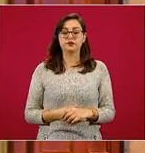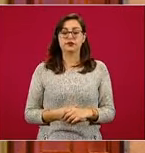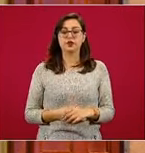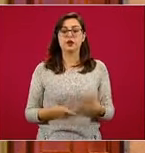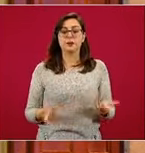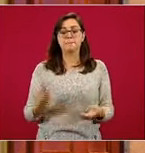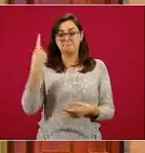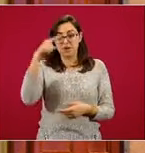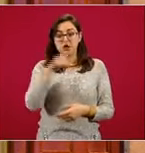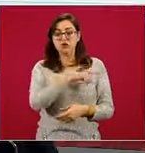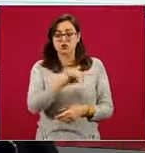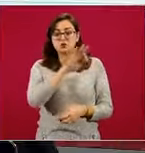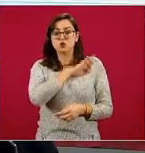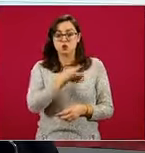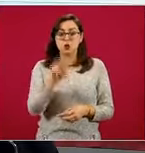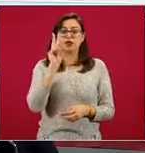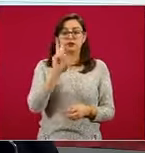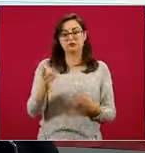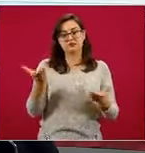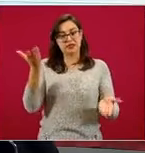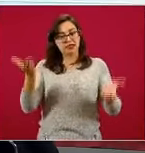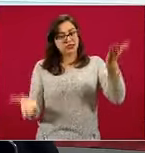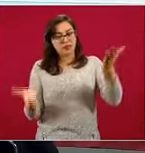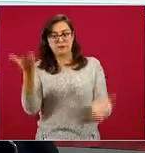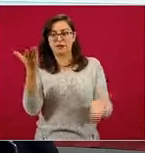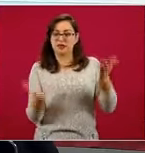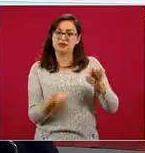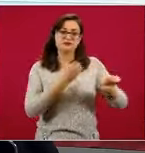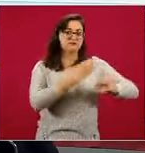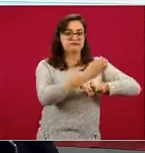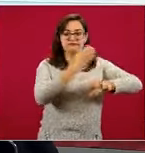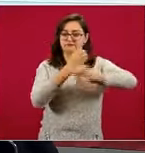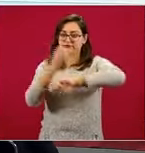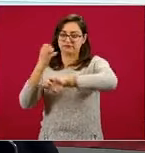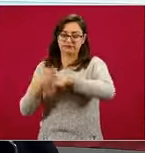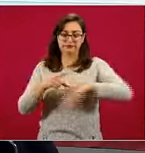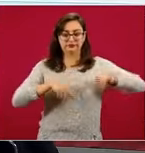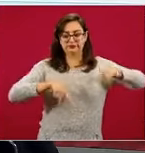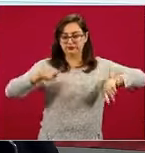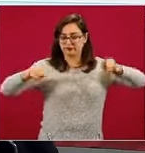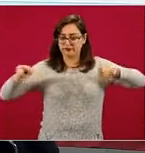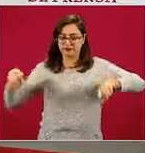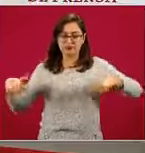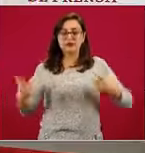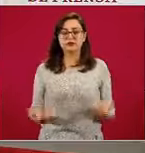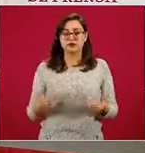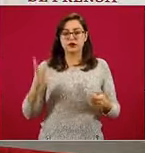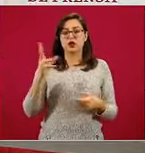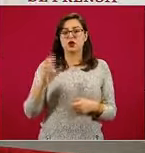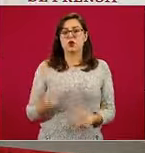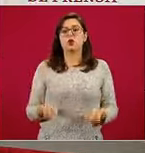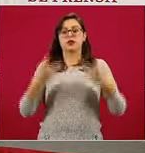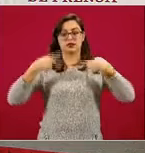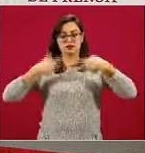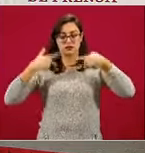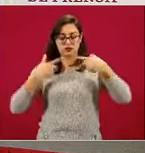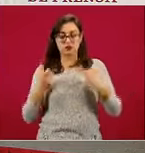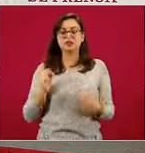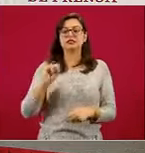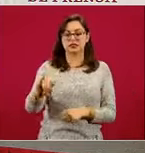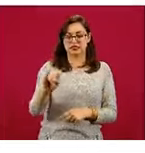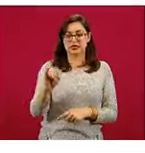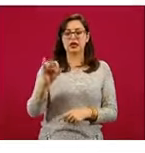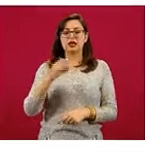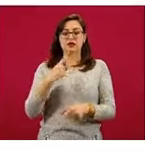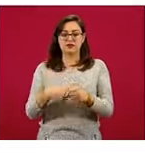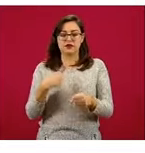para que ustedes puedan identificar la variabilidad que tenemos en las entidades federativas en relación al porcentaje de positividad. En el